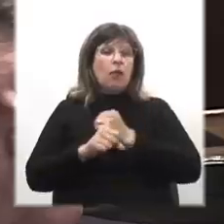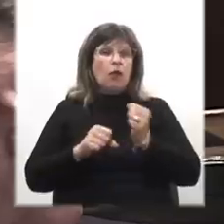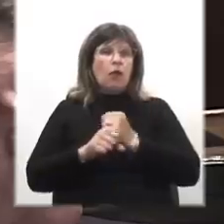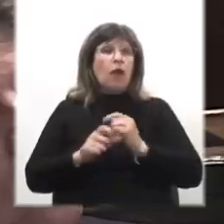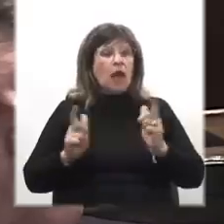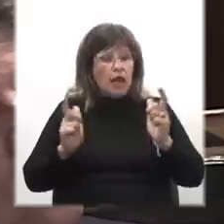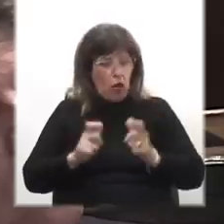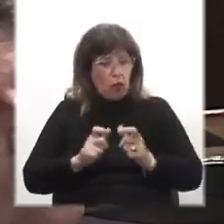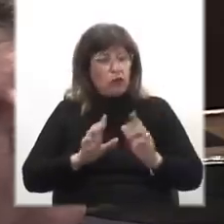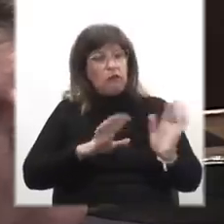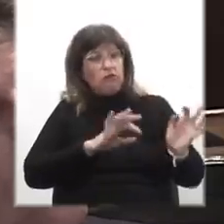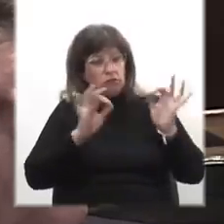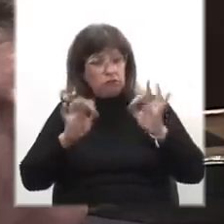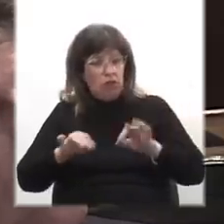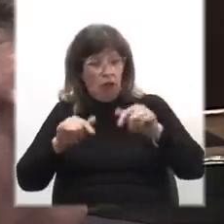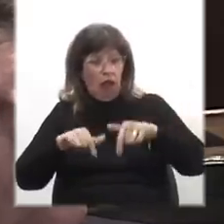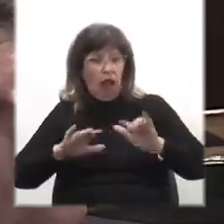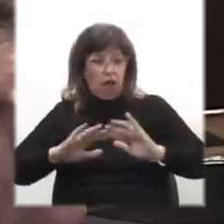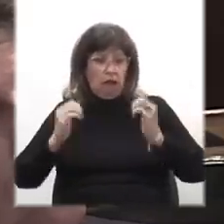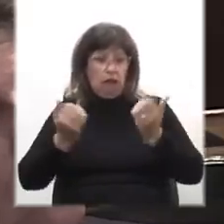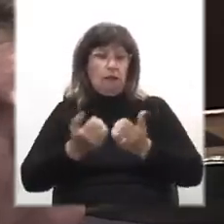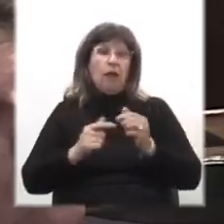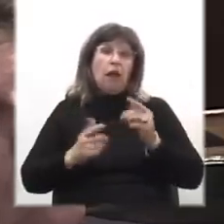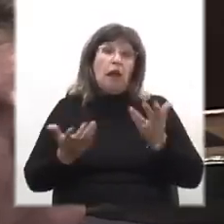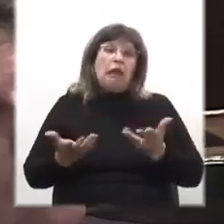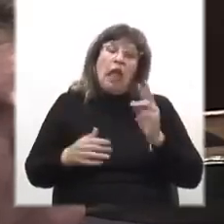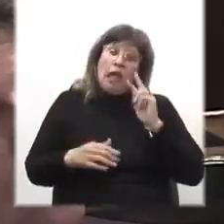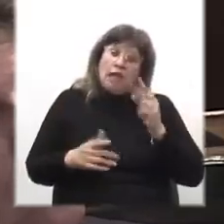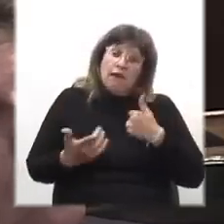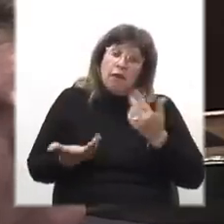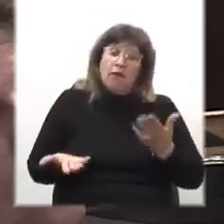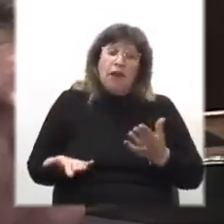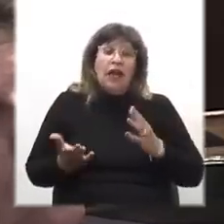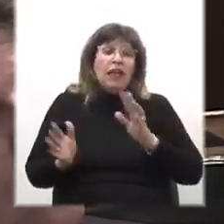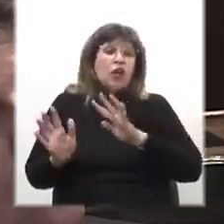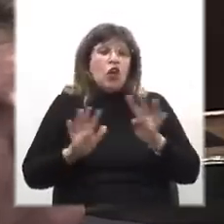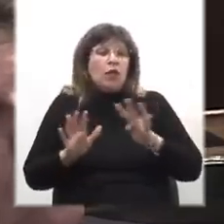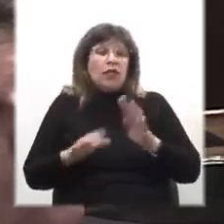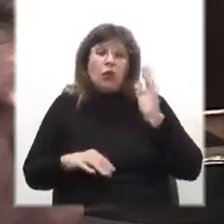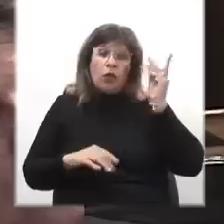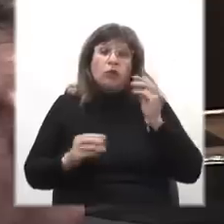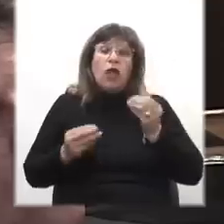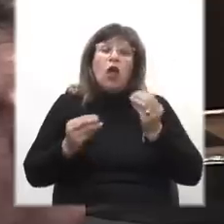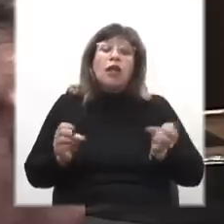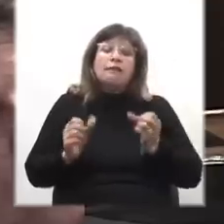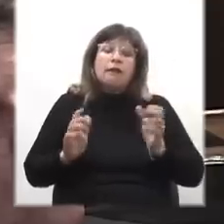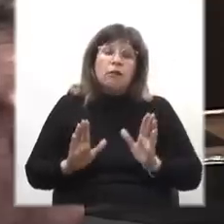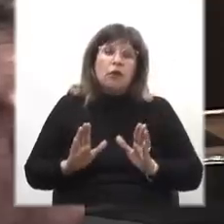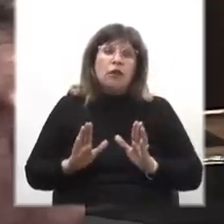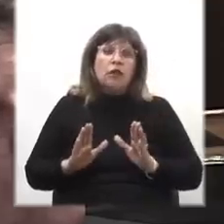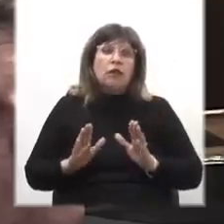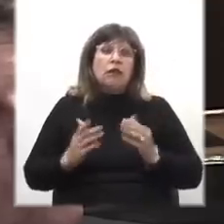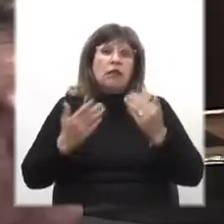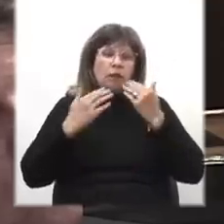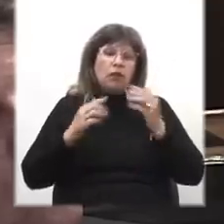la comisión y venga al plenario. Bueno, y ahí veremos qué hacemos los 99 legisladores. Entonces la pregunta no va a